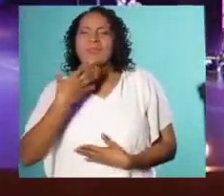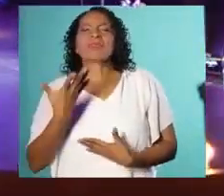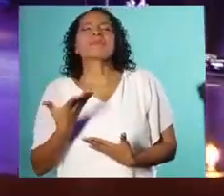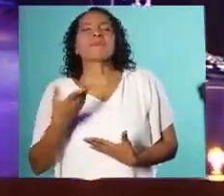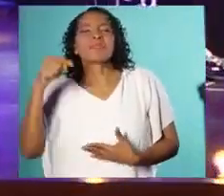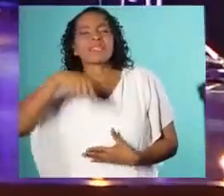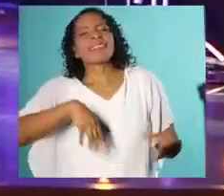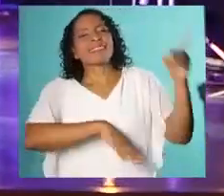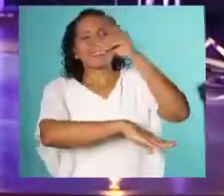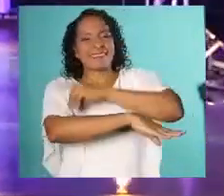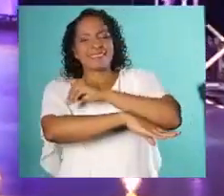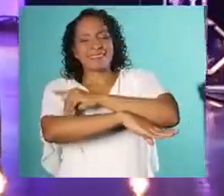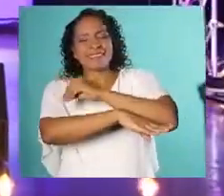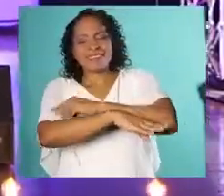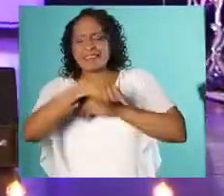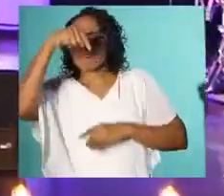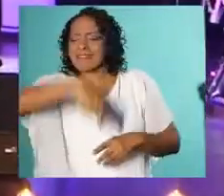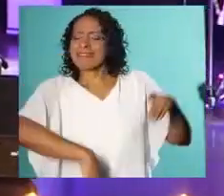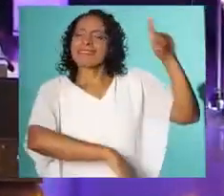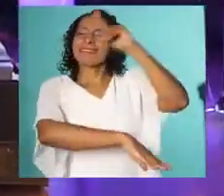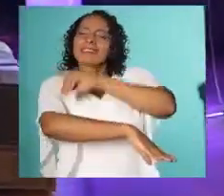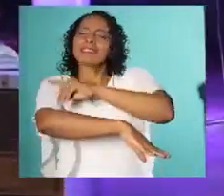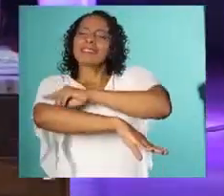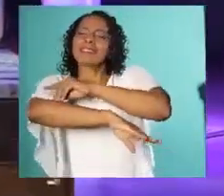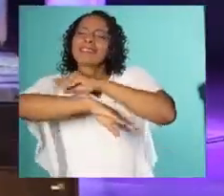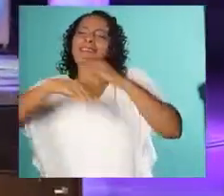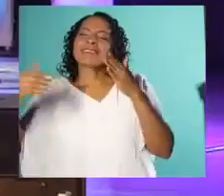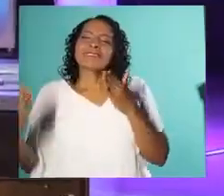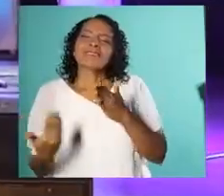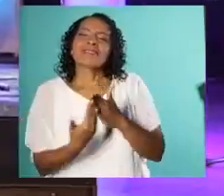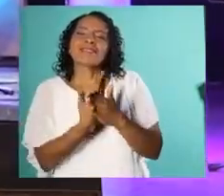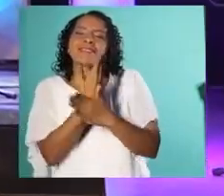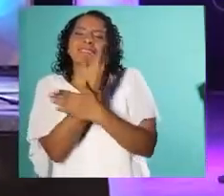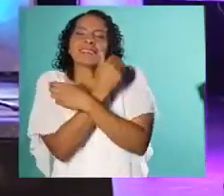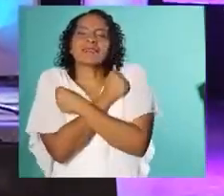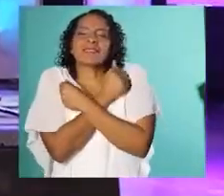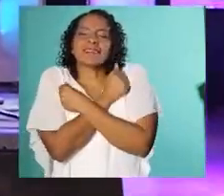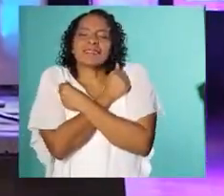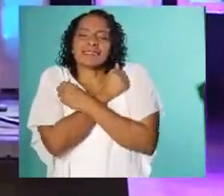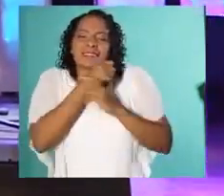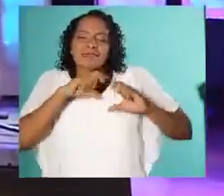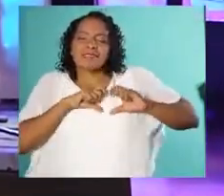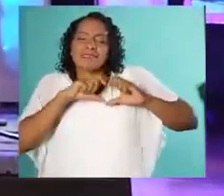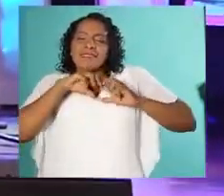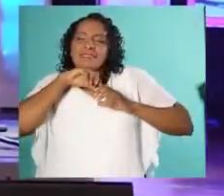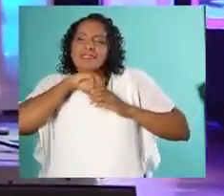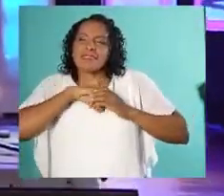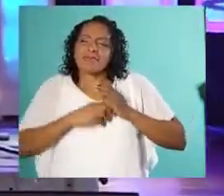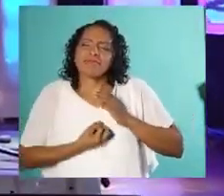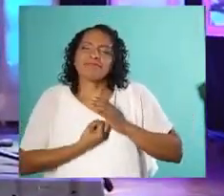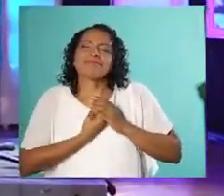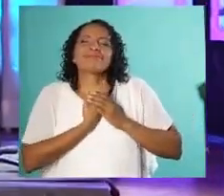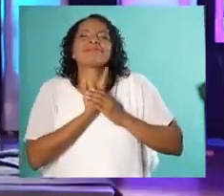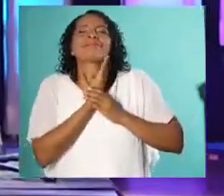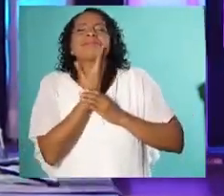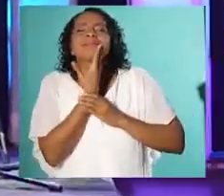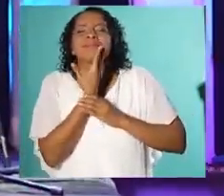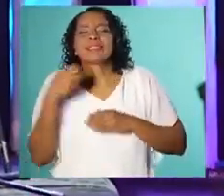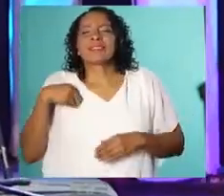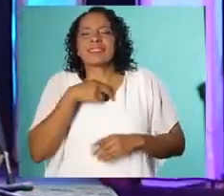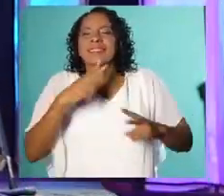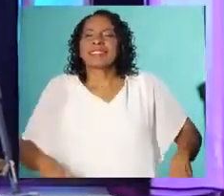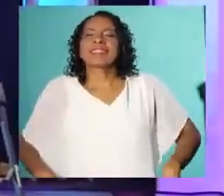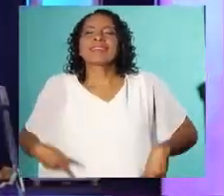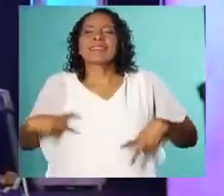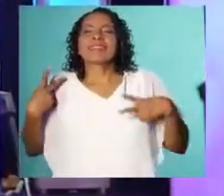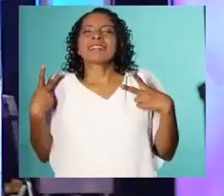día renueve el amor en sus corazones, en sus vidas y sobre todo el amor por nuestro país. Jenny.